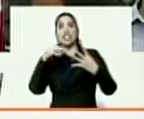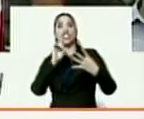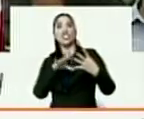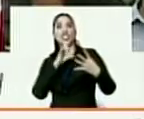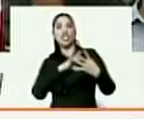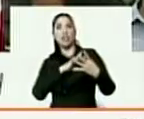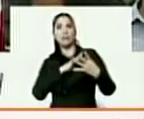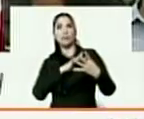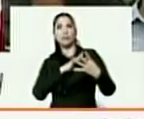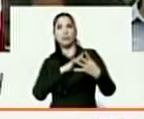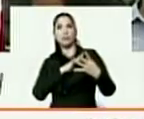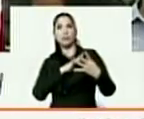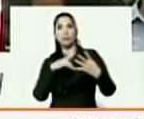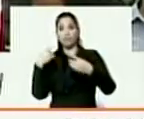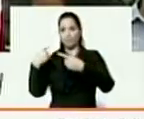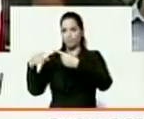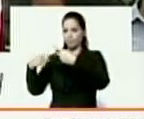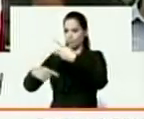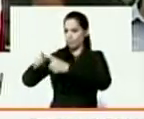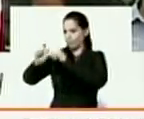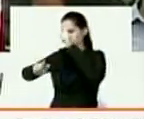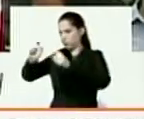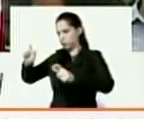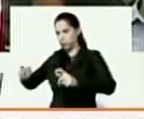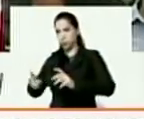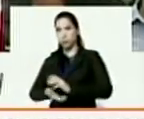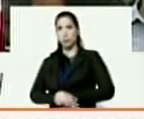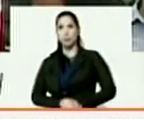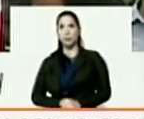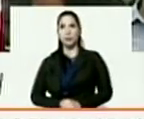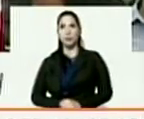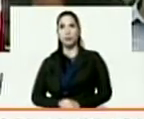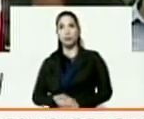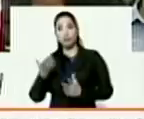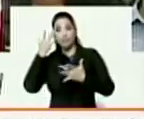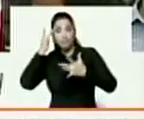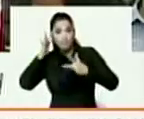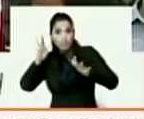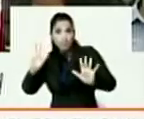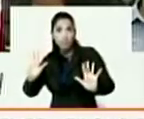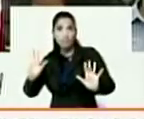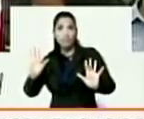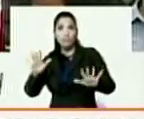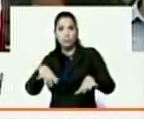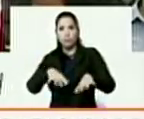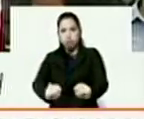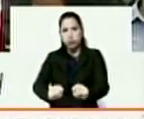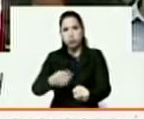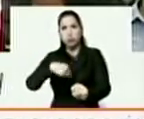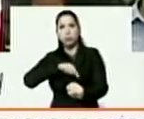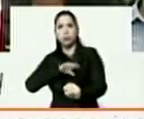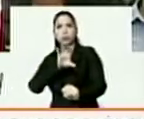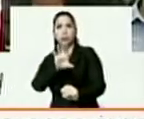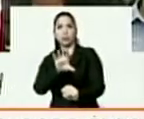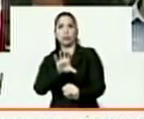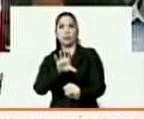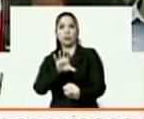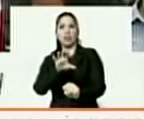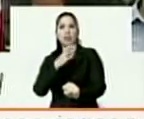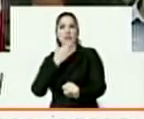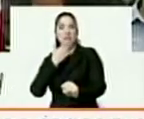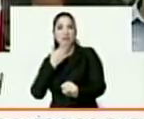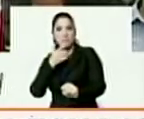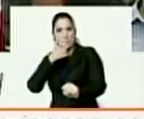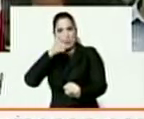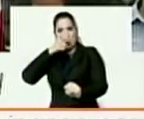y todos aquellos que intentaron invadir nuestra patria bajo la figura aquella